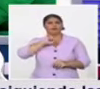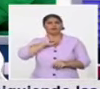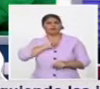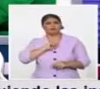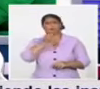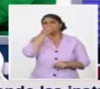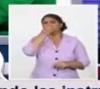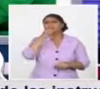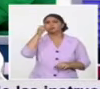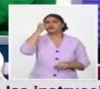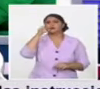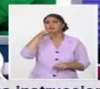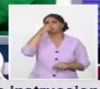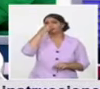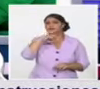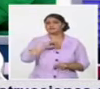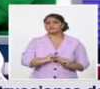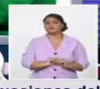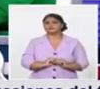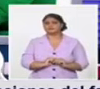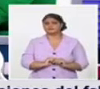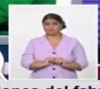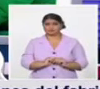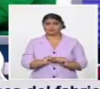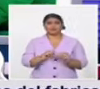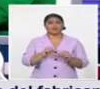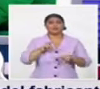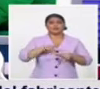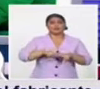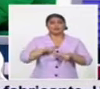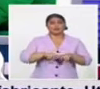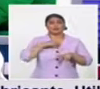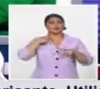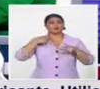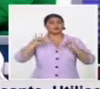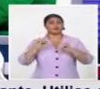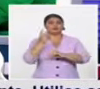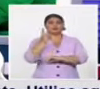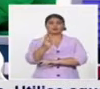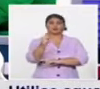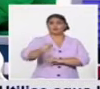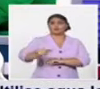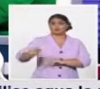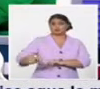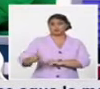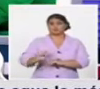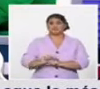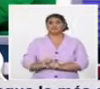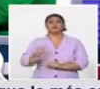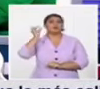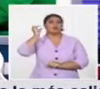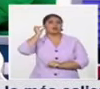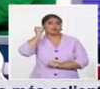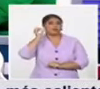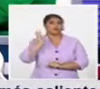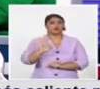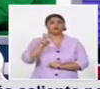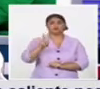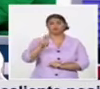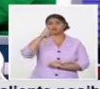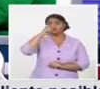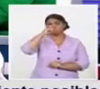Habana fallecen dos pacientes. Una paciente de 82 años del municipio de Camagüey,